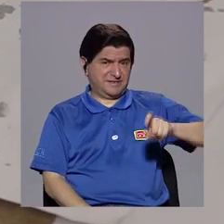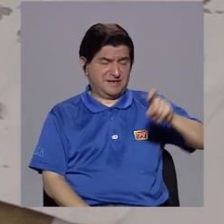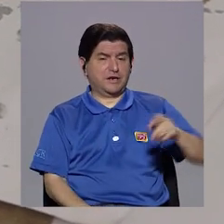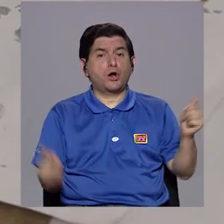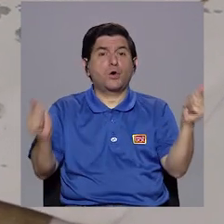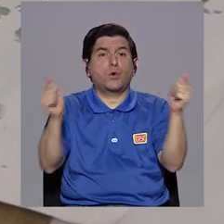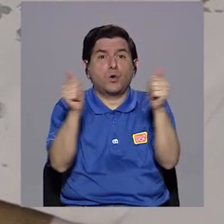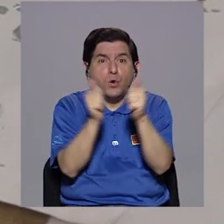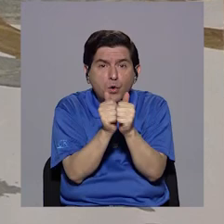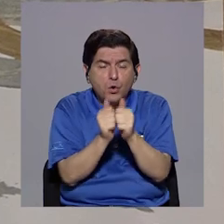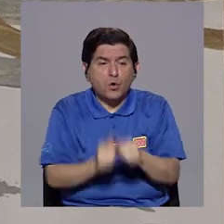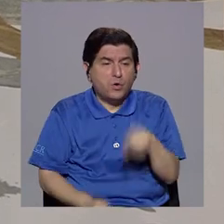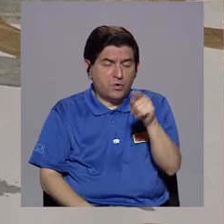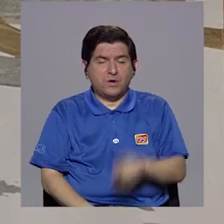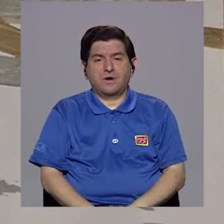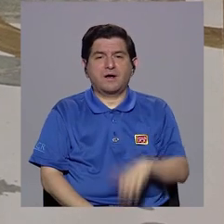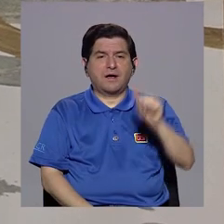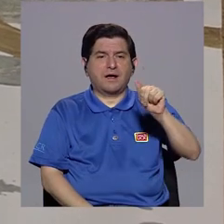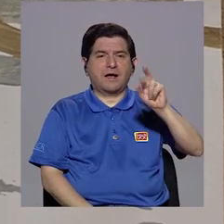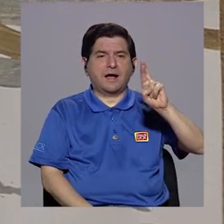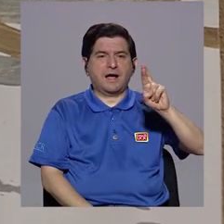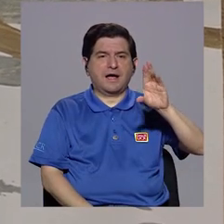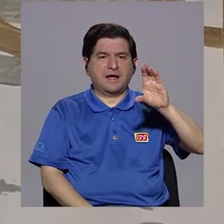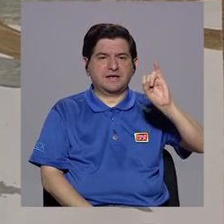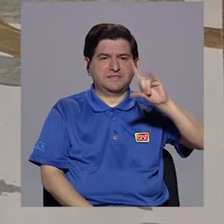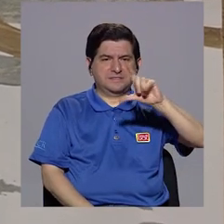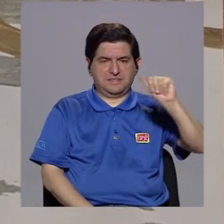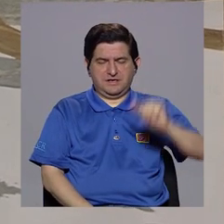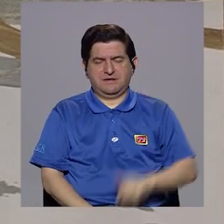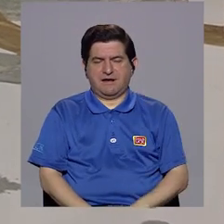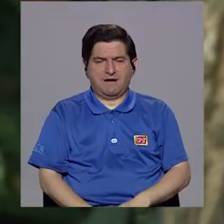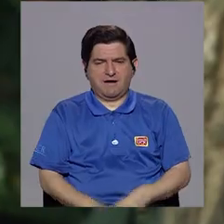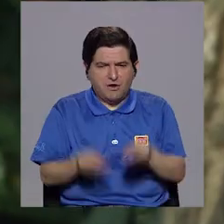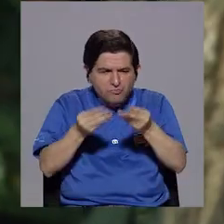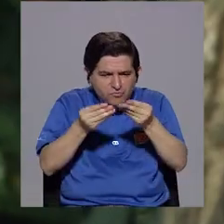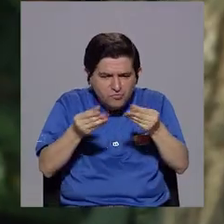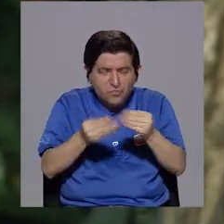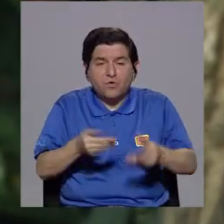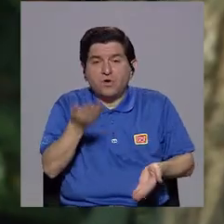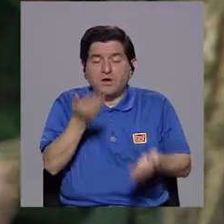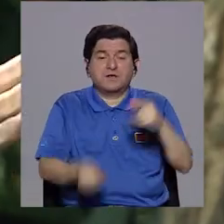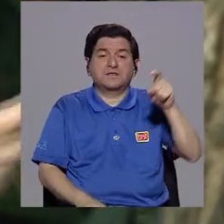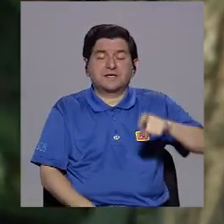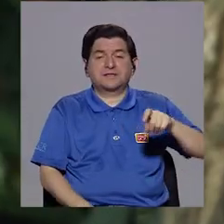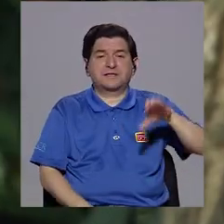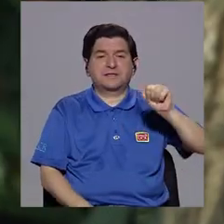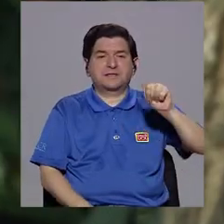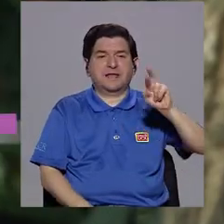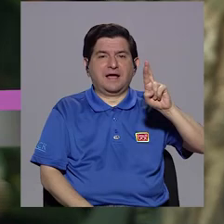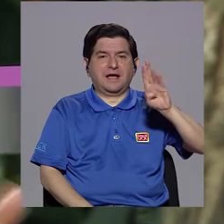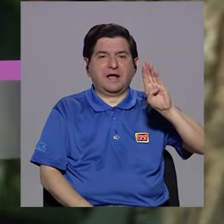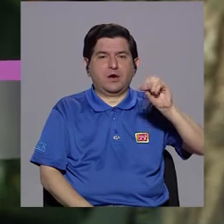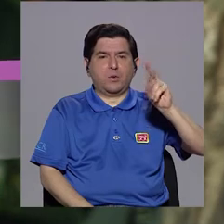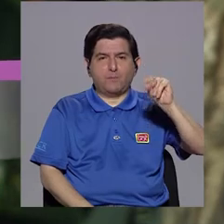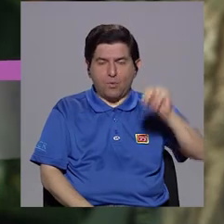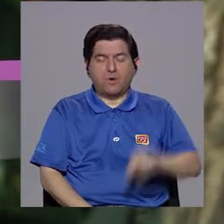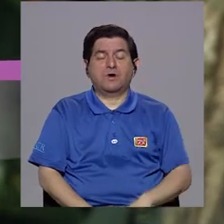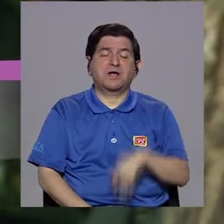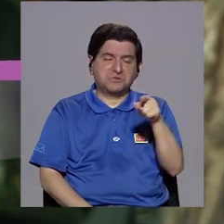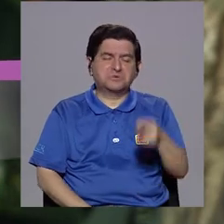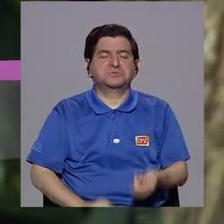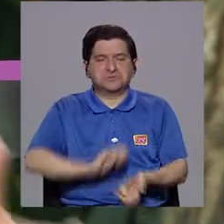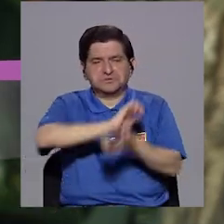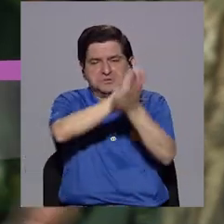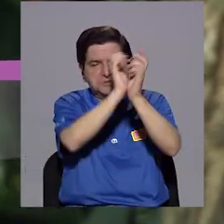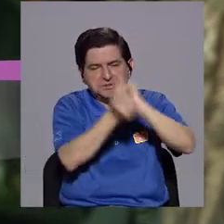decir con la arcilla, y va a necesitar más bien el carbón para poder explicarlo, entonces